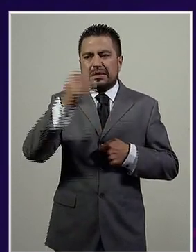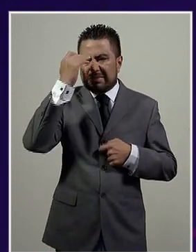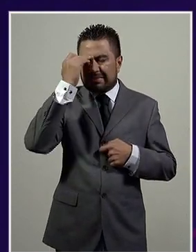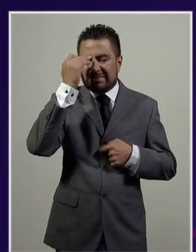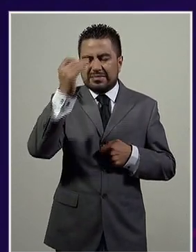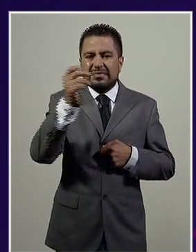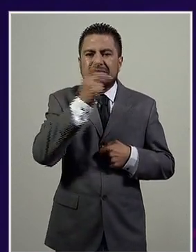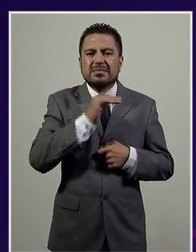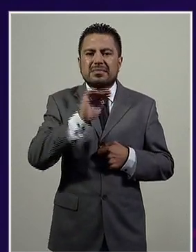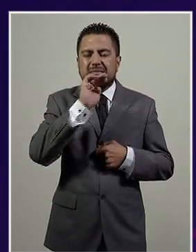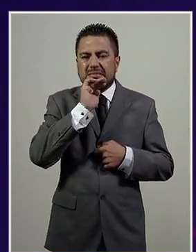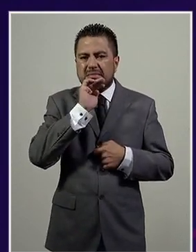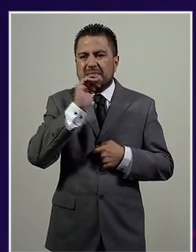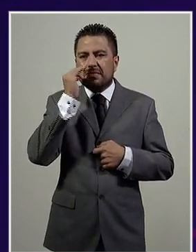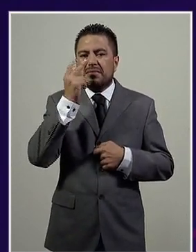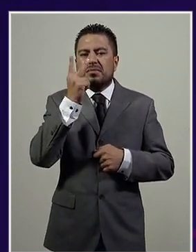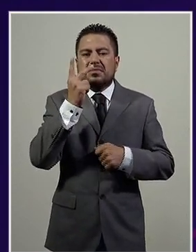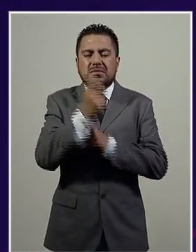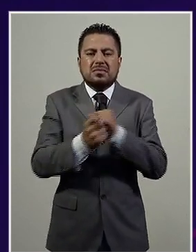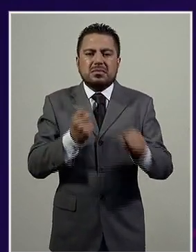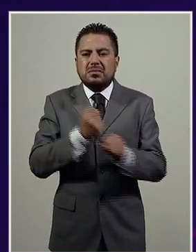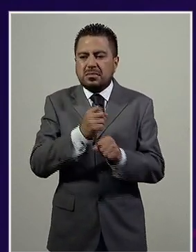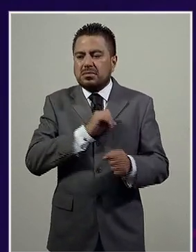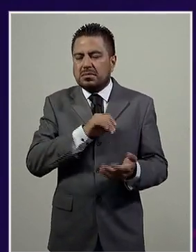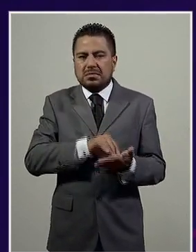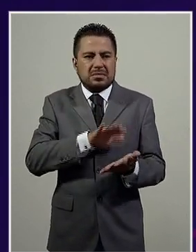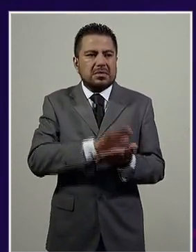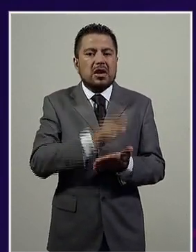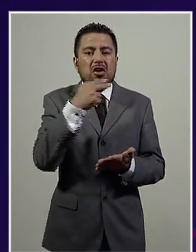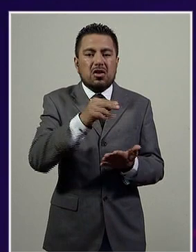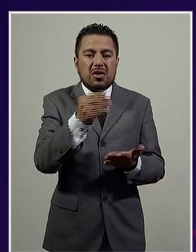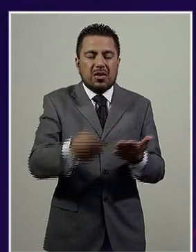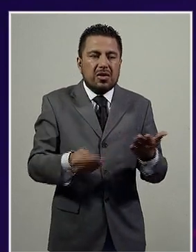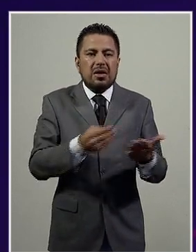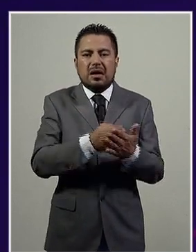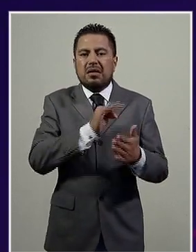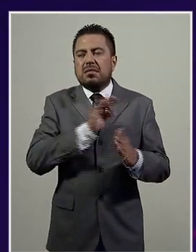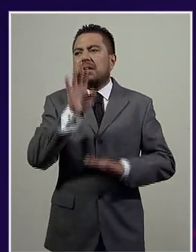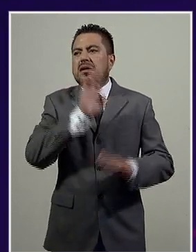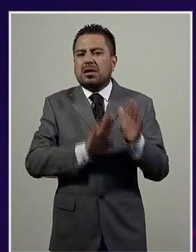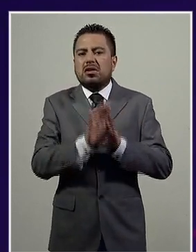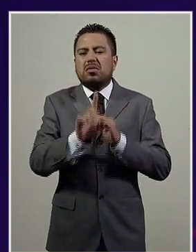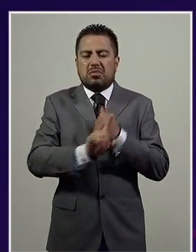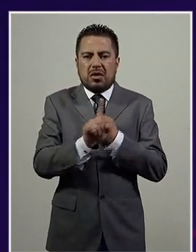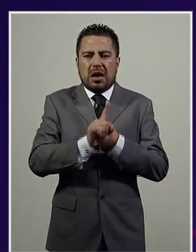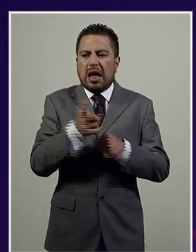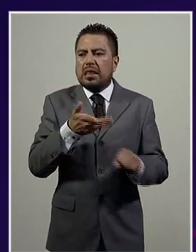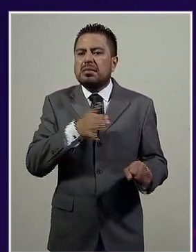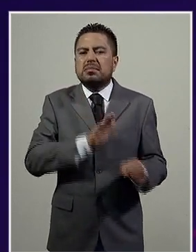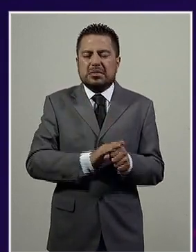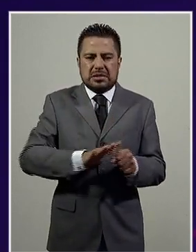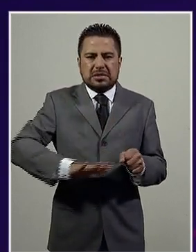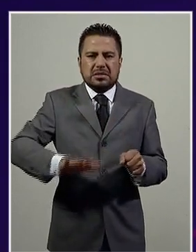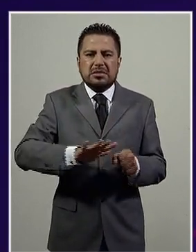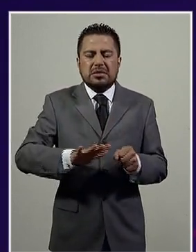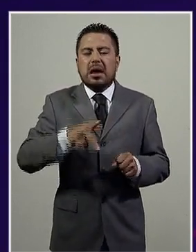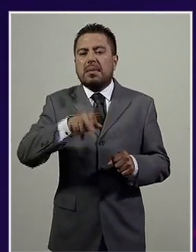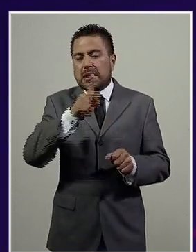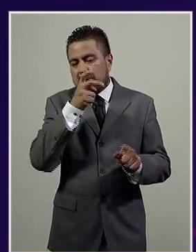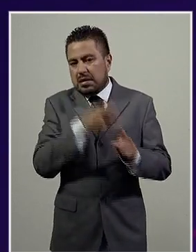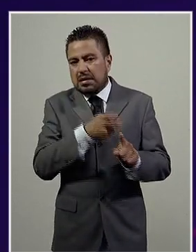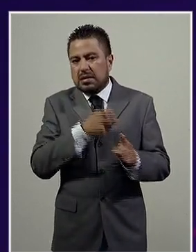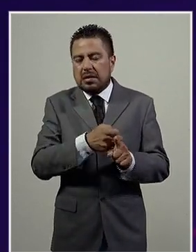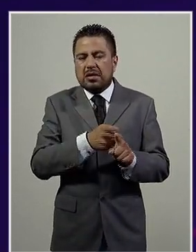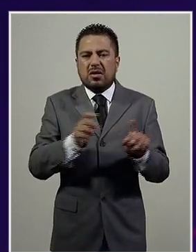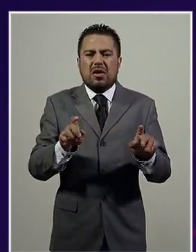los papás, el papá y la mamá, 2 años en poder registrar a su hija para poder superar las problemáticas administrativas, ¿no? Pero es esto, es que